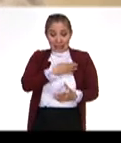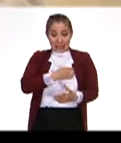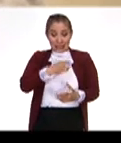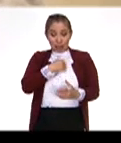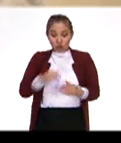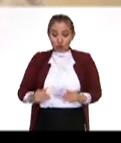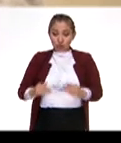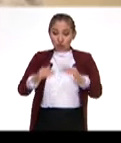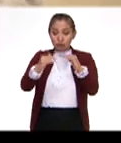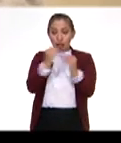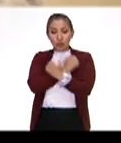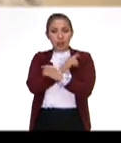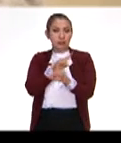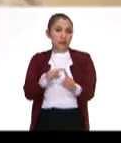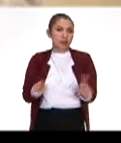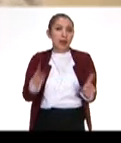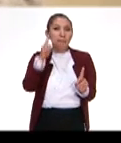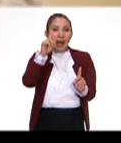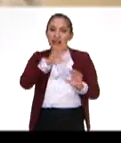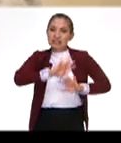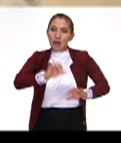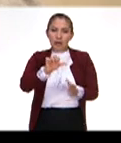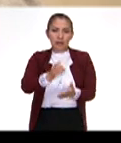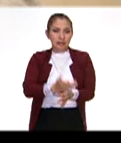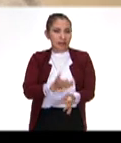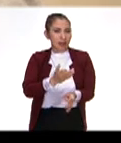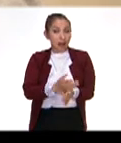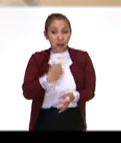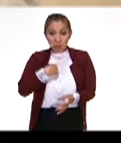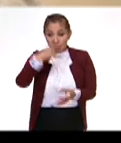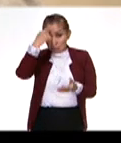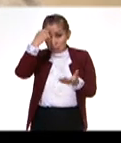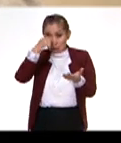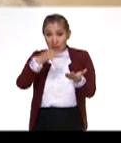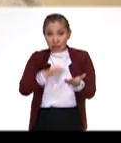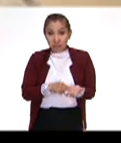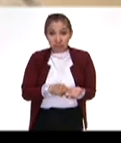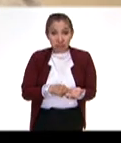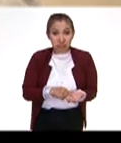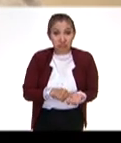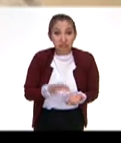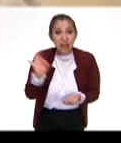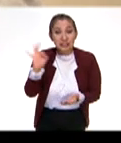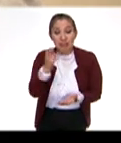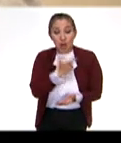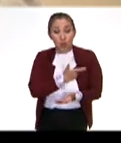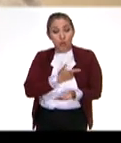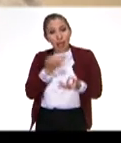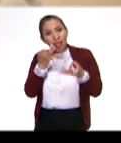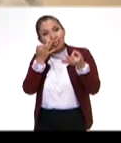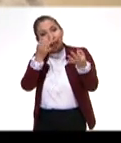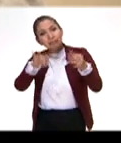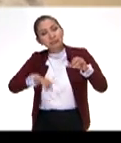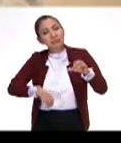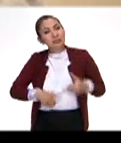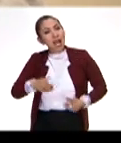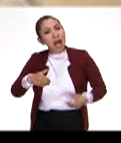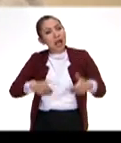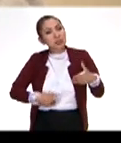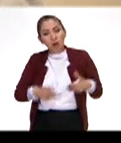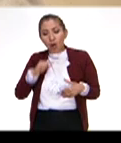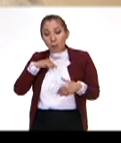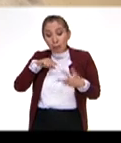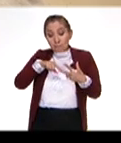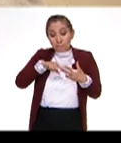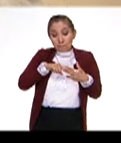hijos tuvieran una educación distinta a partir de ya. Creo que si el gusto por el teatro